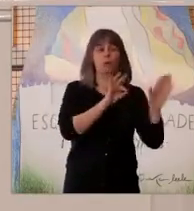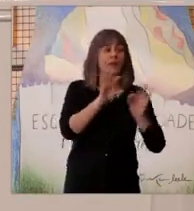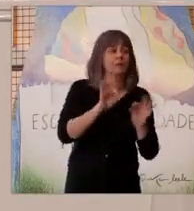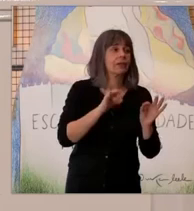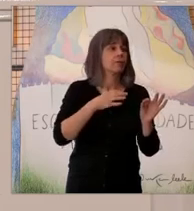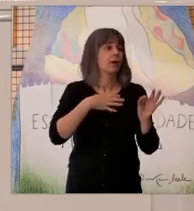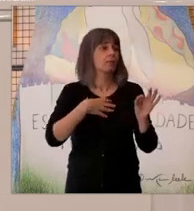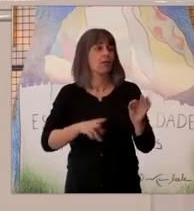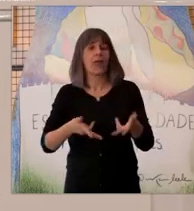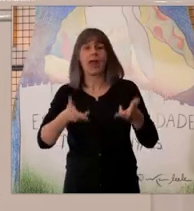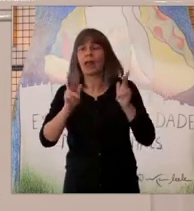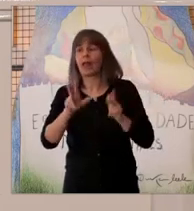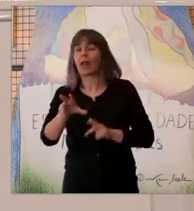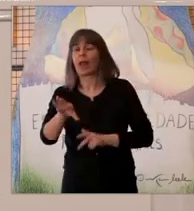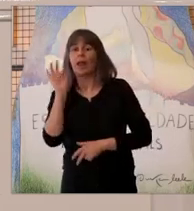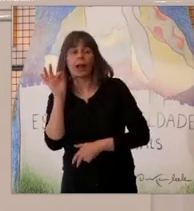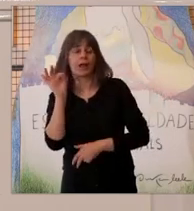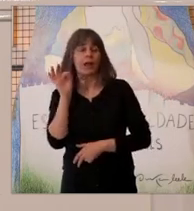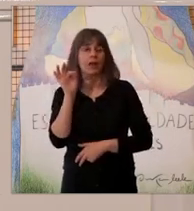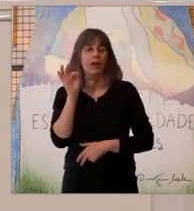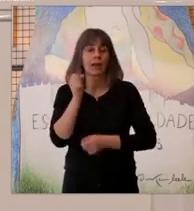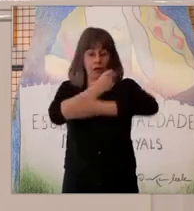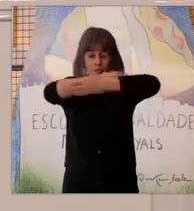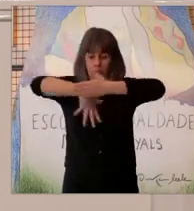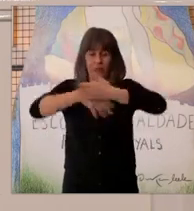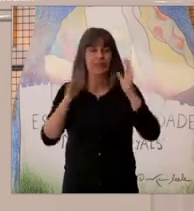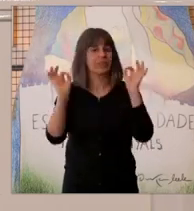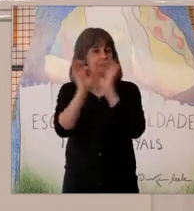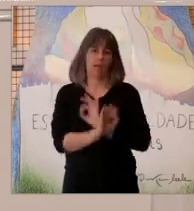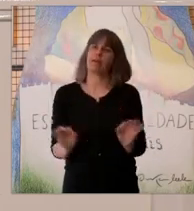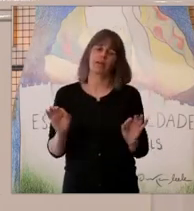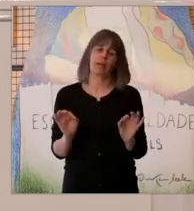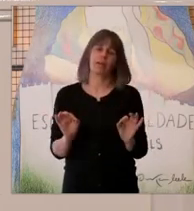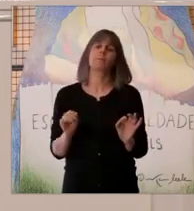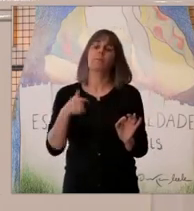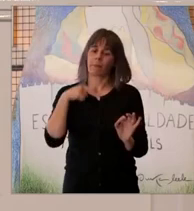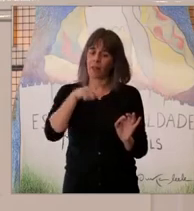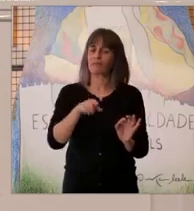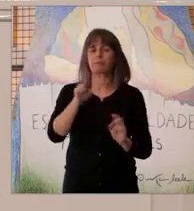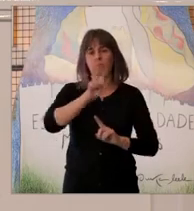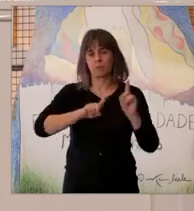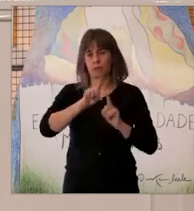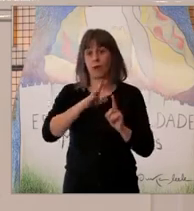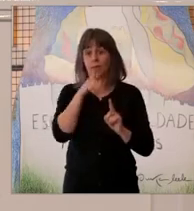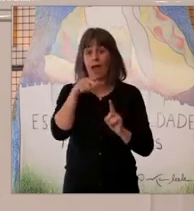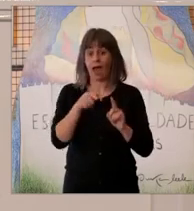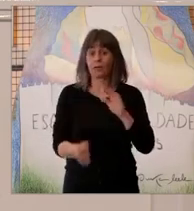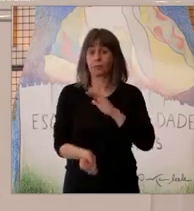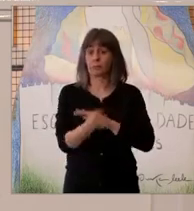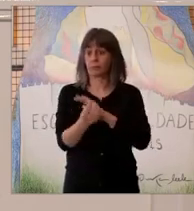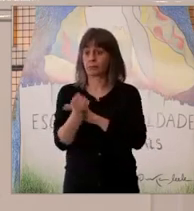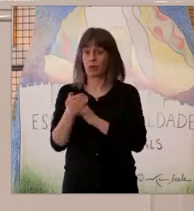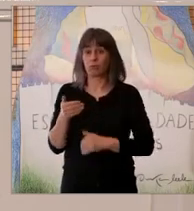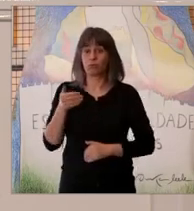troncal y mientras que no haya nada troncal Yo sigo viendo un problema Porque además de ahí salen los periodistas mayoritariamente